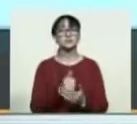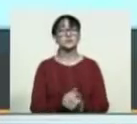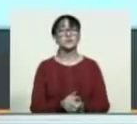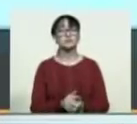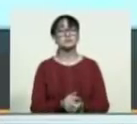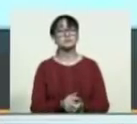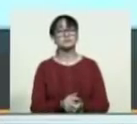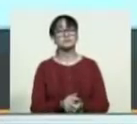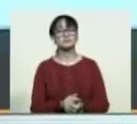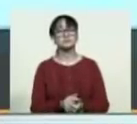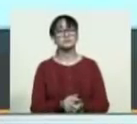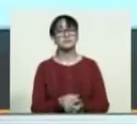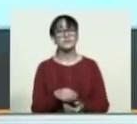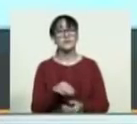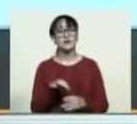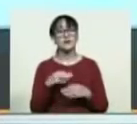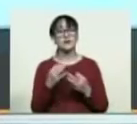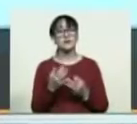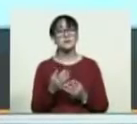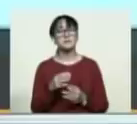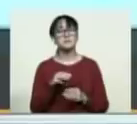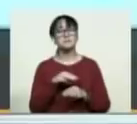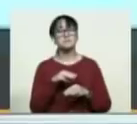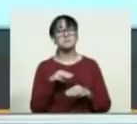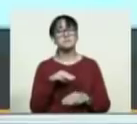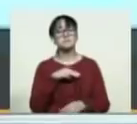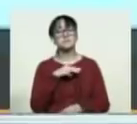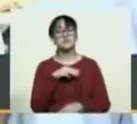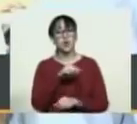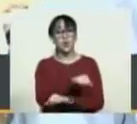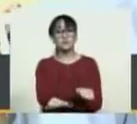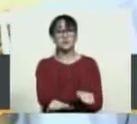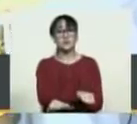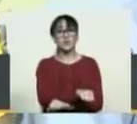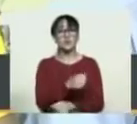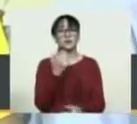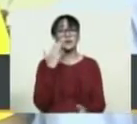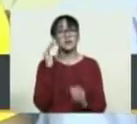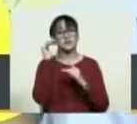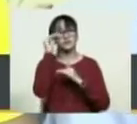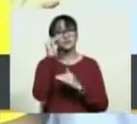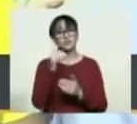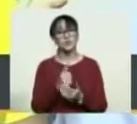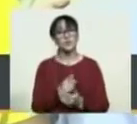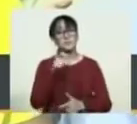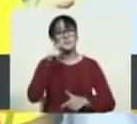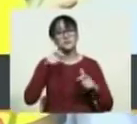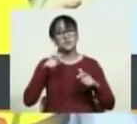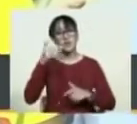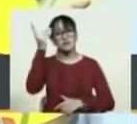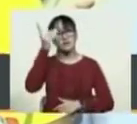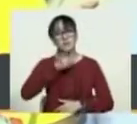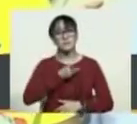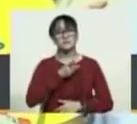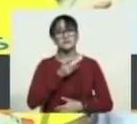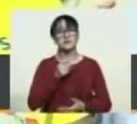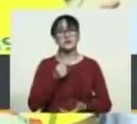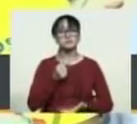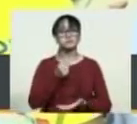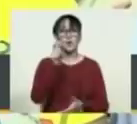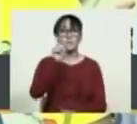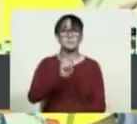los beneficiarios de la gran misión, de la misión José Gregorio Hernández, para las personas con alguna